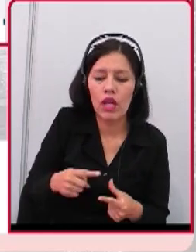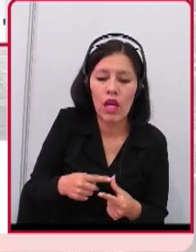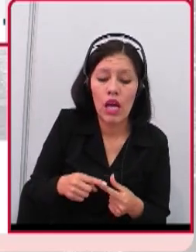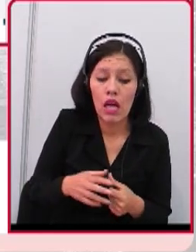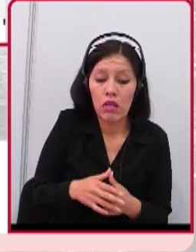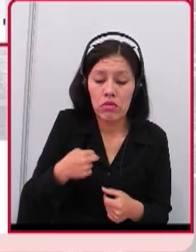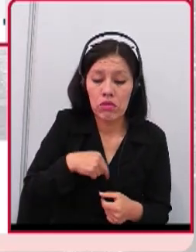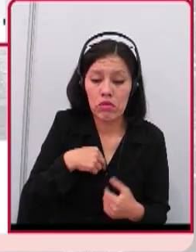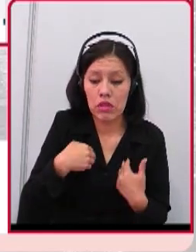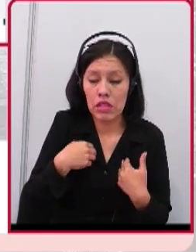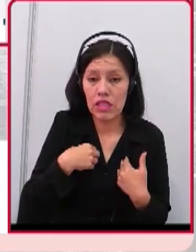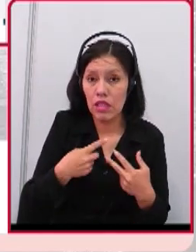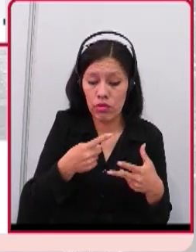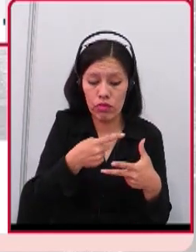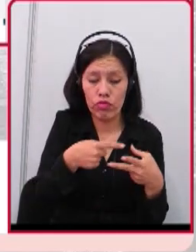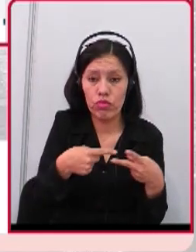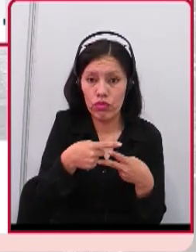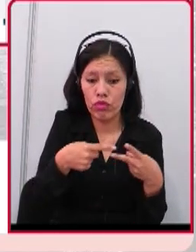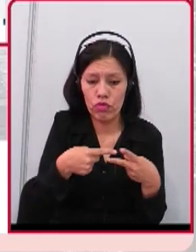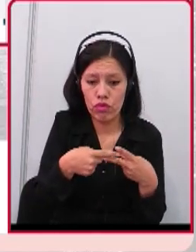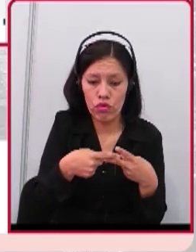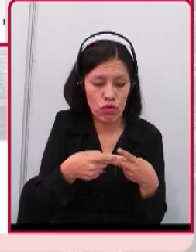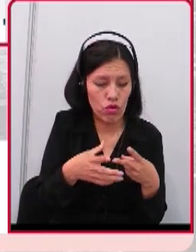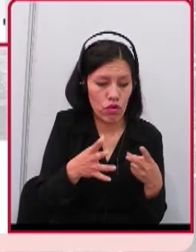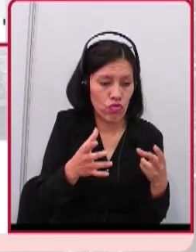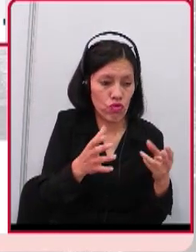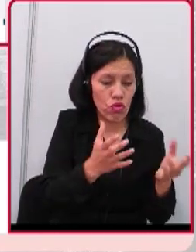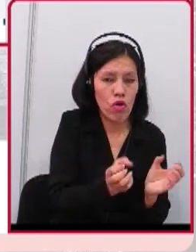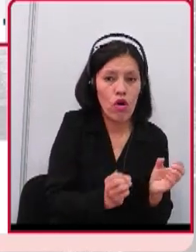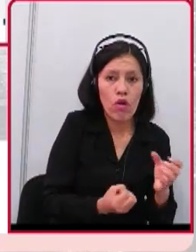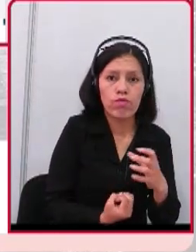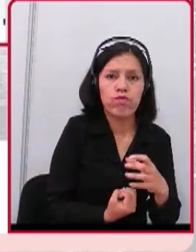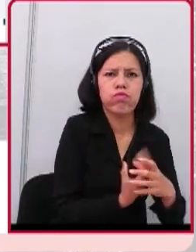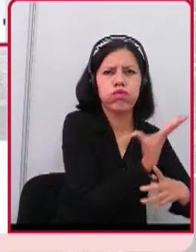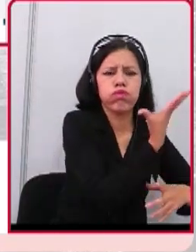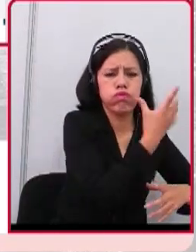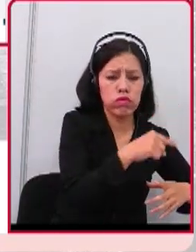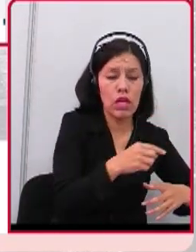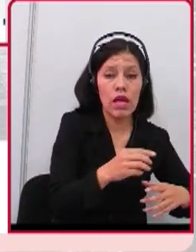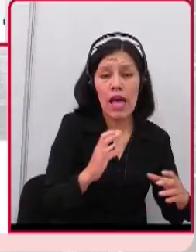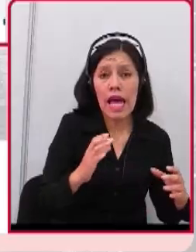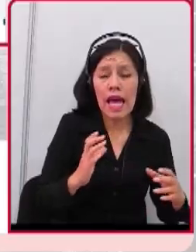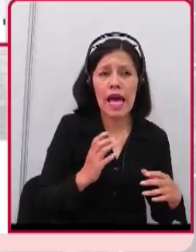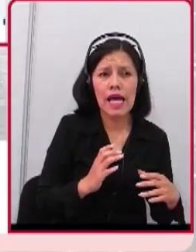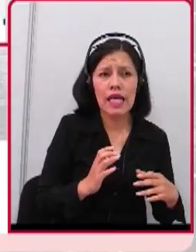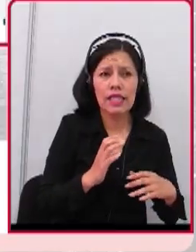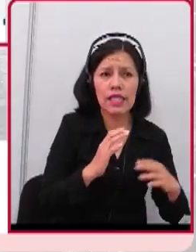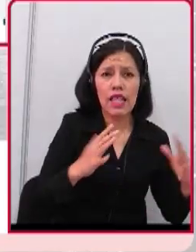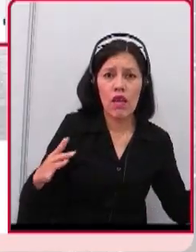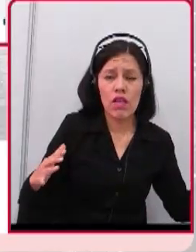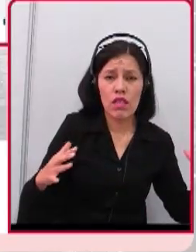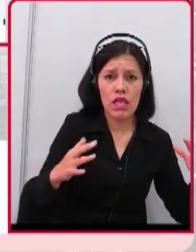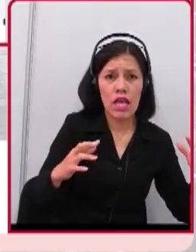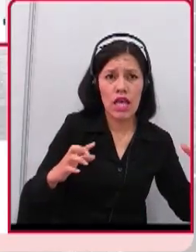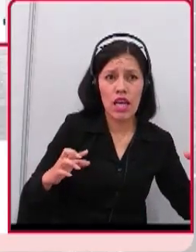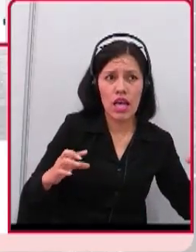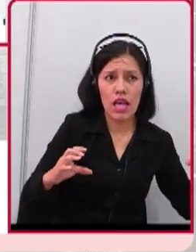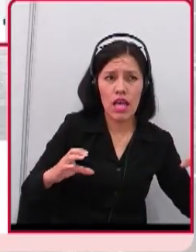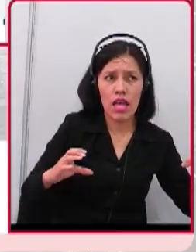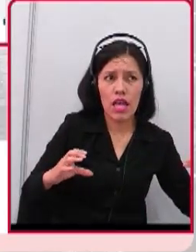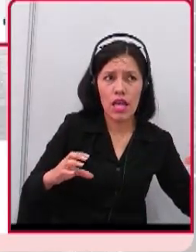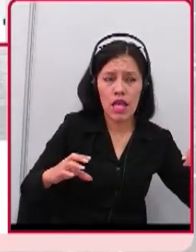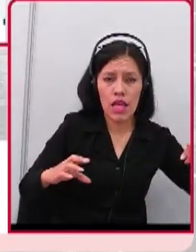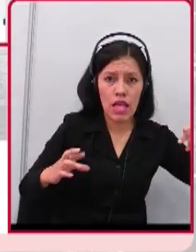tenemos dos cuellos volcánicos, uno en la parte norte que es Cerro de Pasco y en la parte sur tenemos